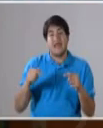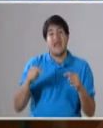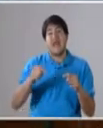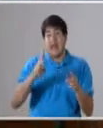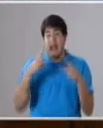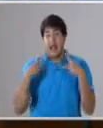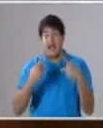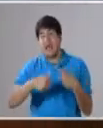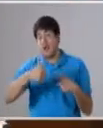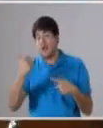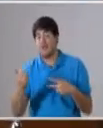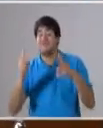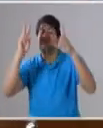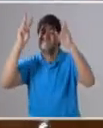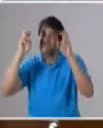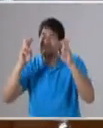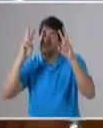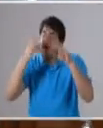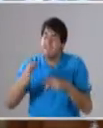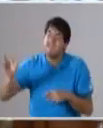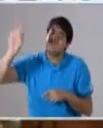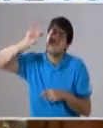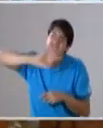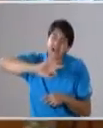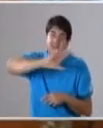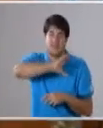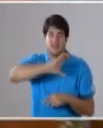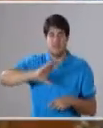hace pasar por Cristo, un falso Cristo.